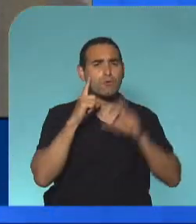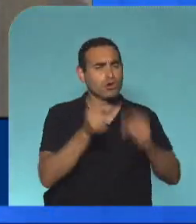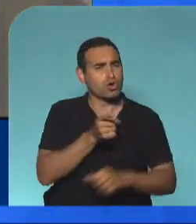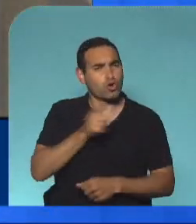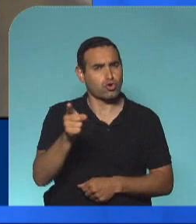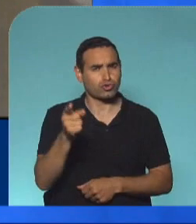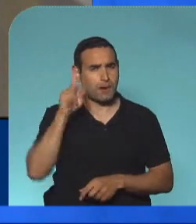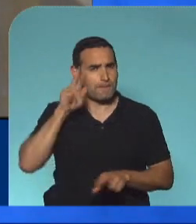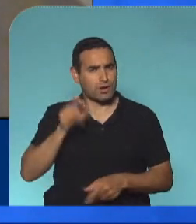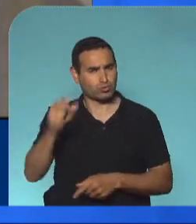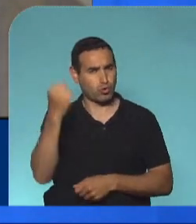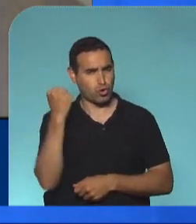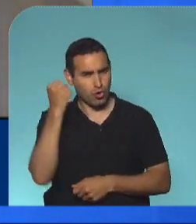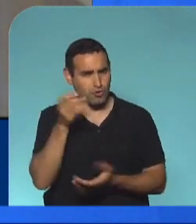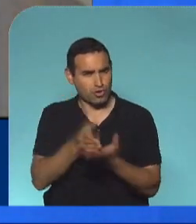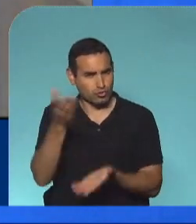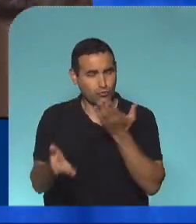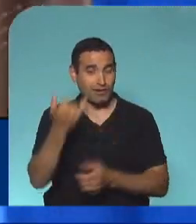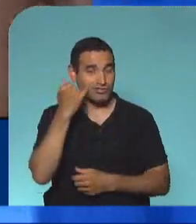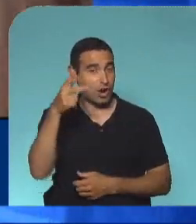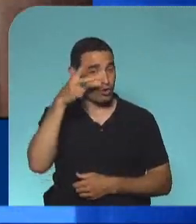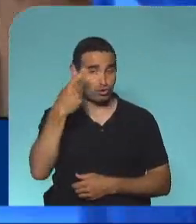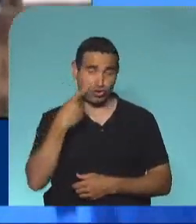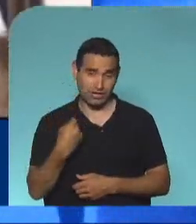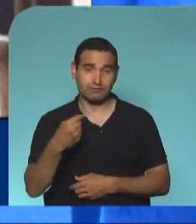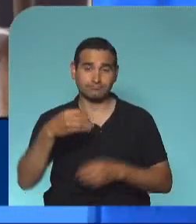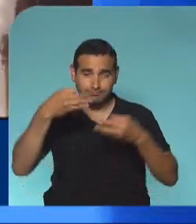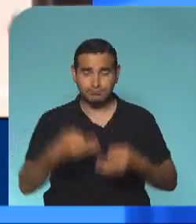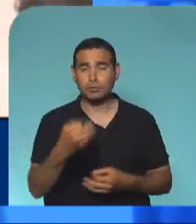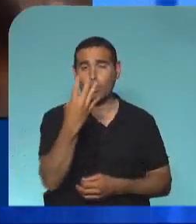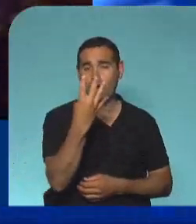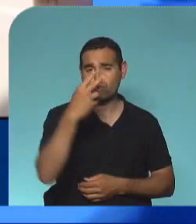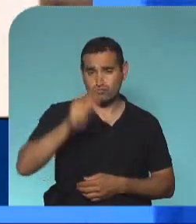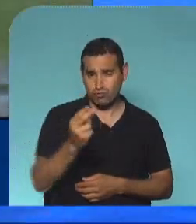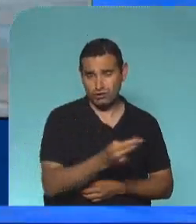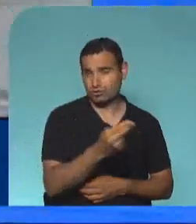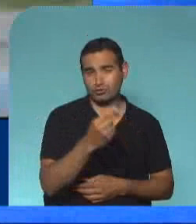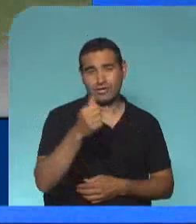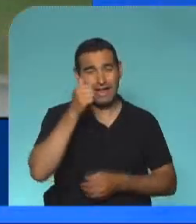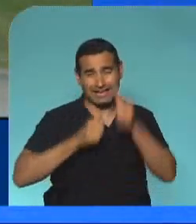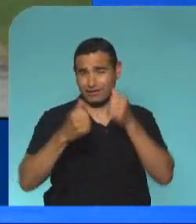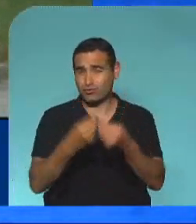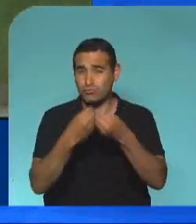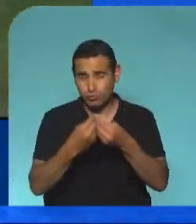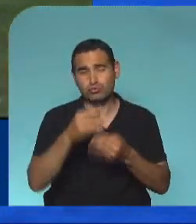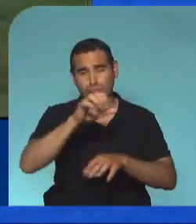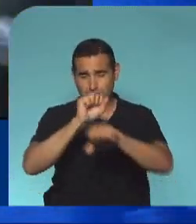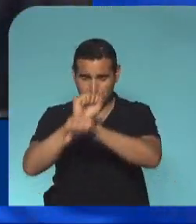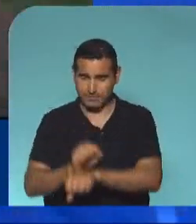y de derechos humanos que cumple 8 días y ha dejado 4 muertos y cientos de heridos y